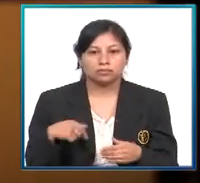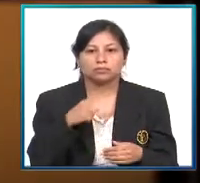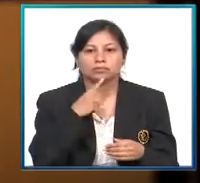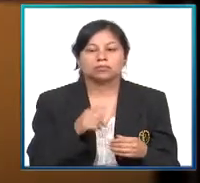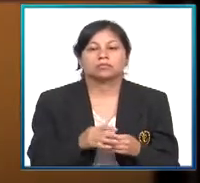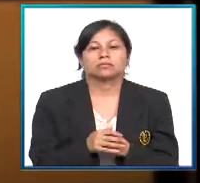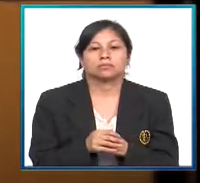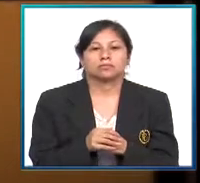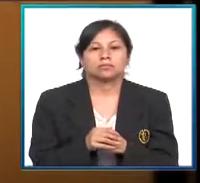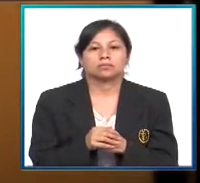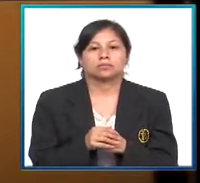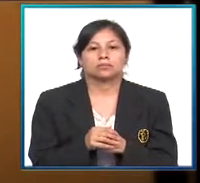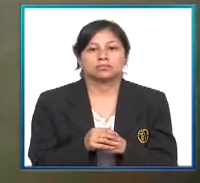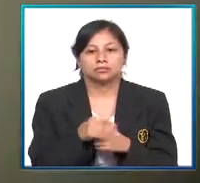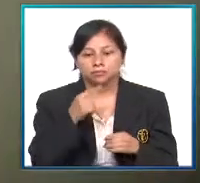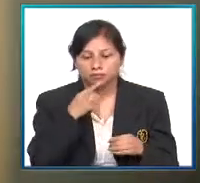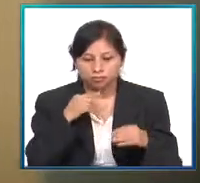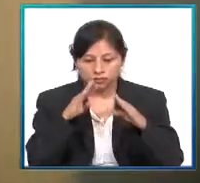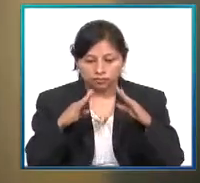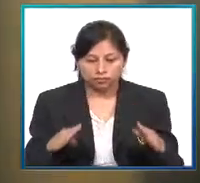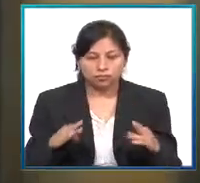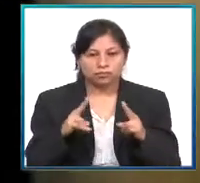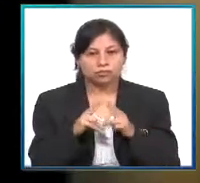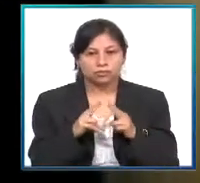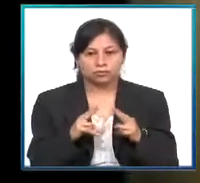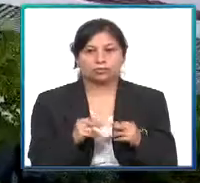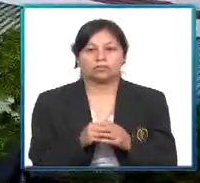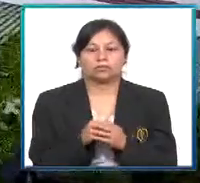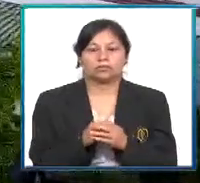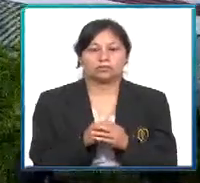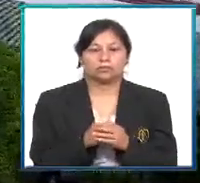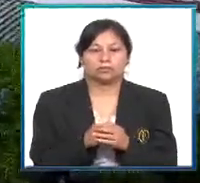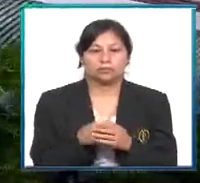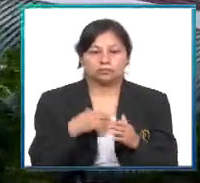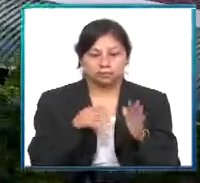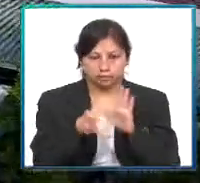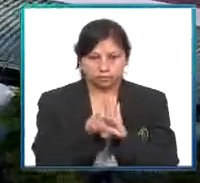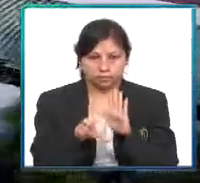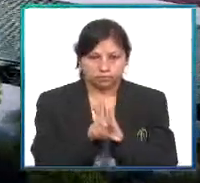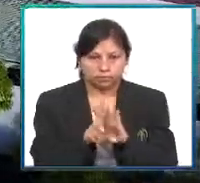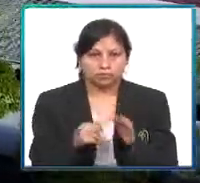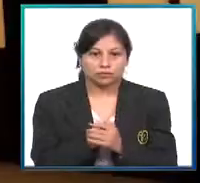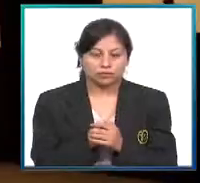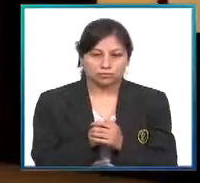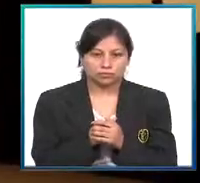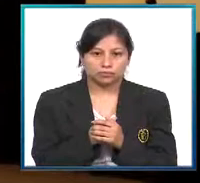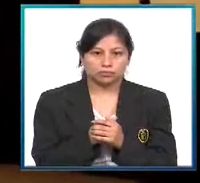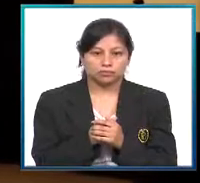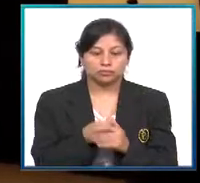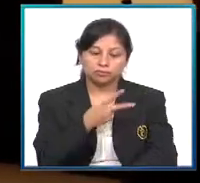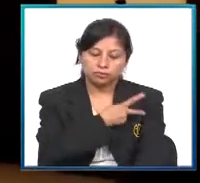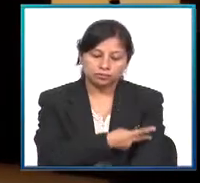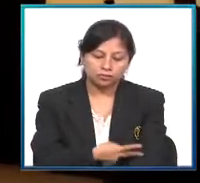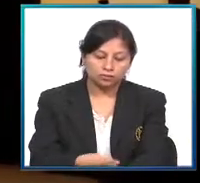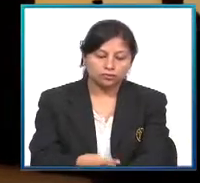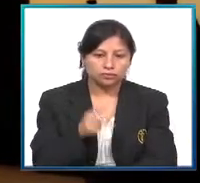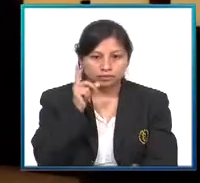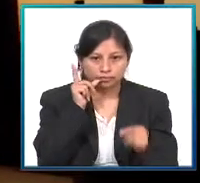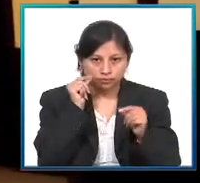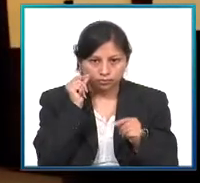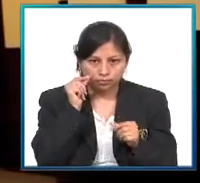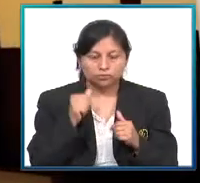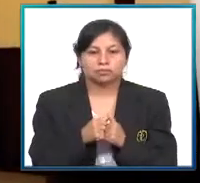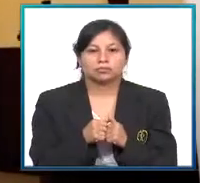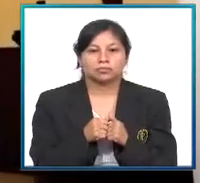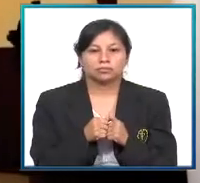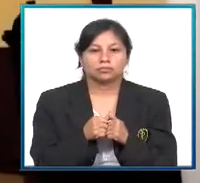del doctor Antonio Larrazábal para luego ser propiedad del Palacio Legislativo. Cuenta la historia que este inmueble